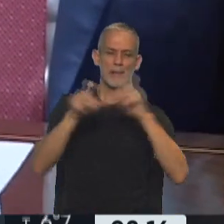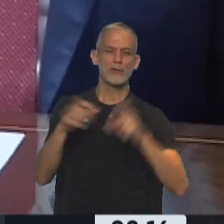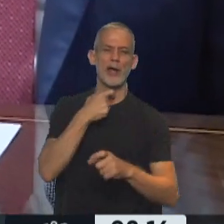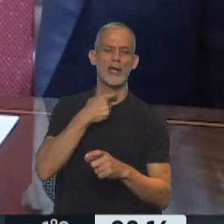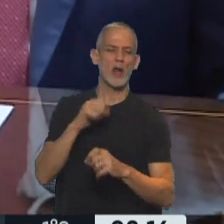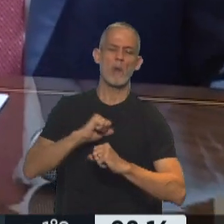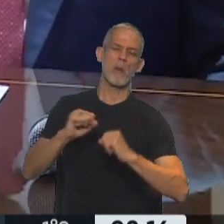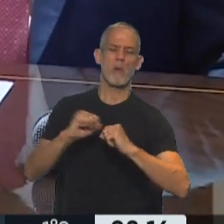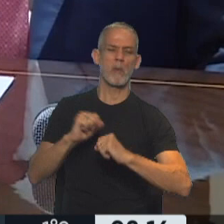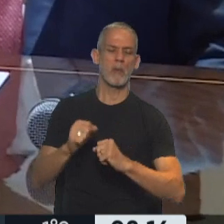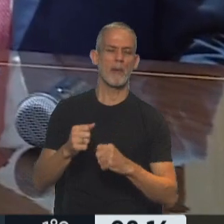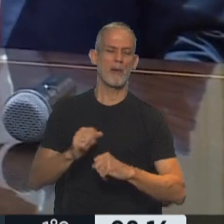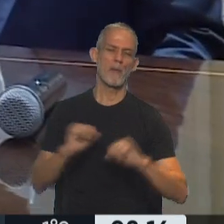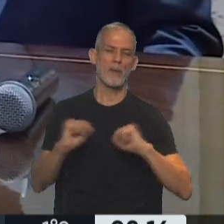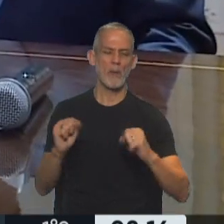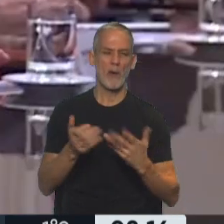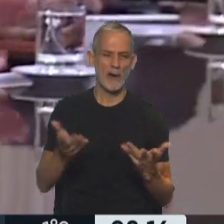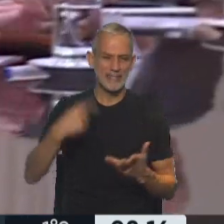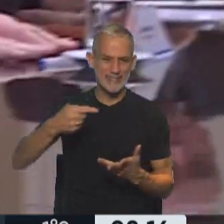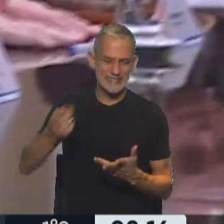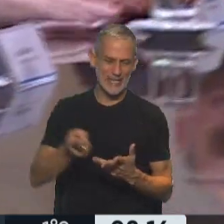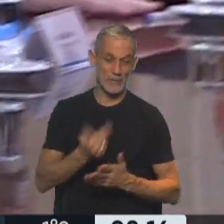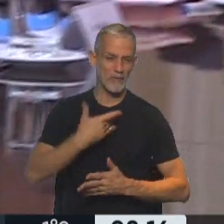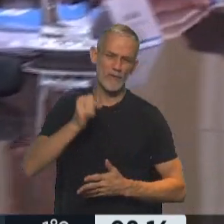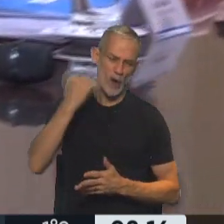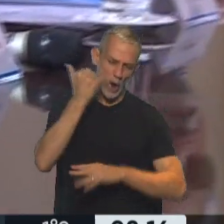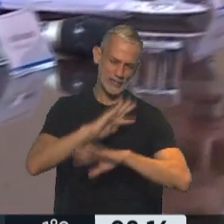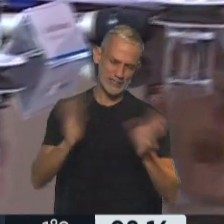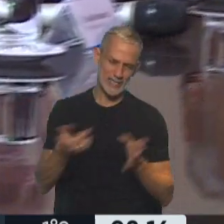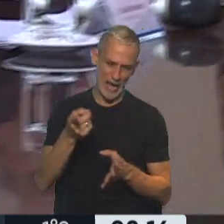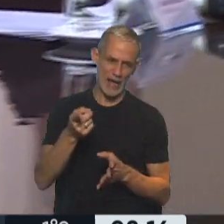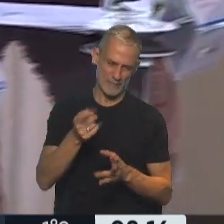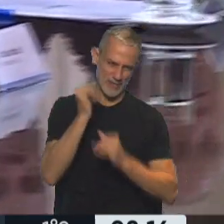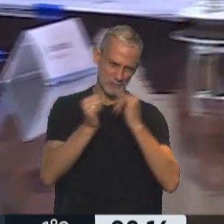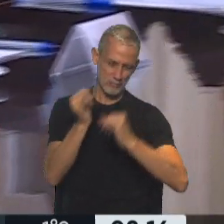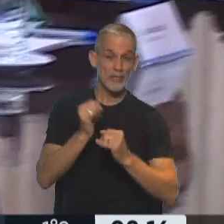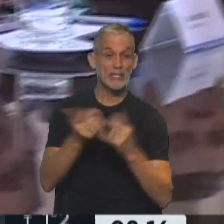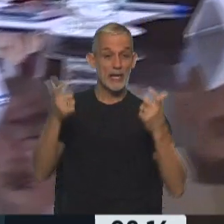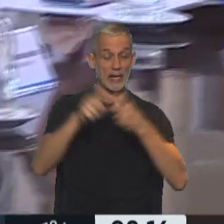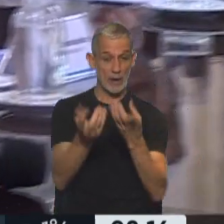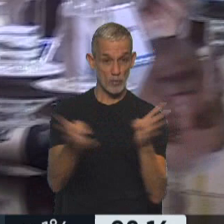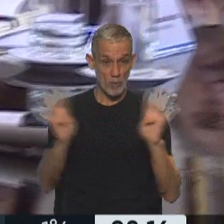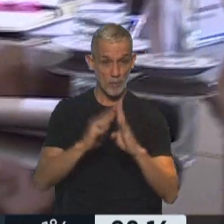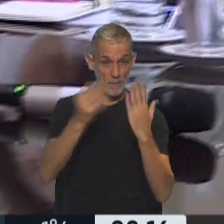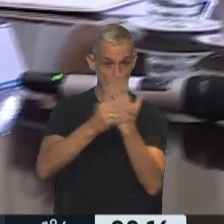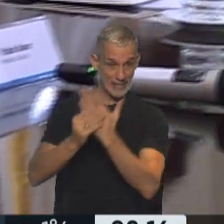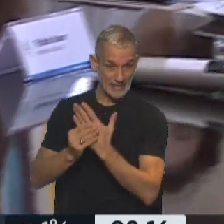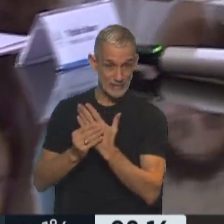generar corridas. El tema ya lo estuvimos analizando más temprano, sí, con Flor Barragán. El impacto general y esta reunión de gabinete que seguramente tendrá